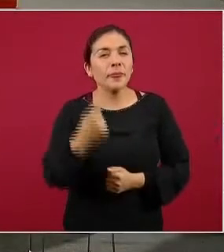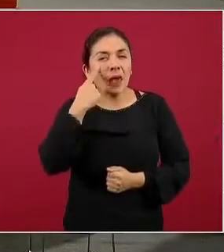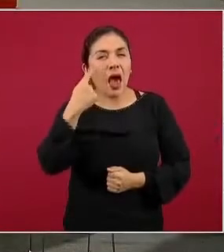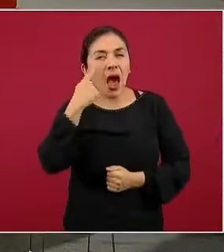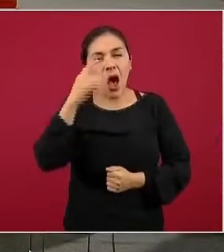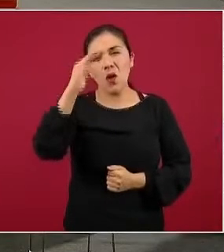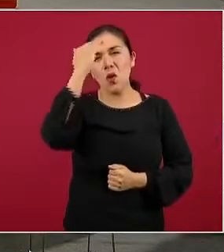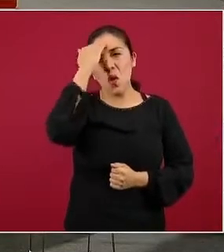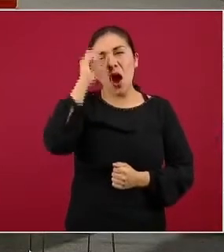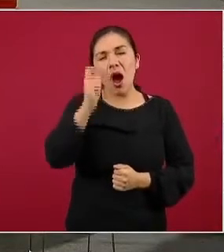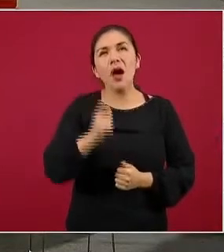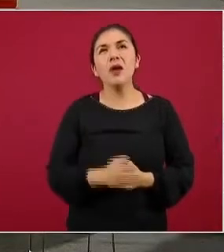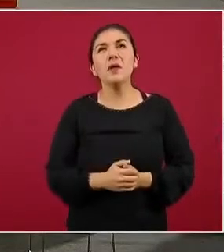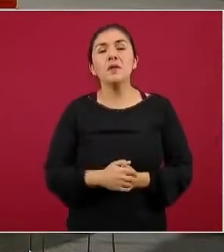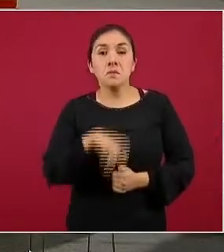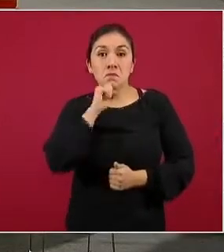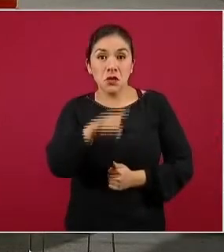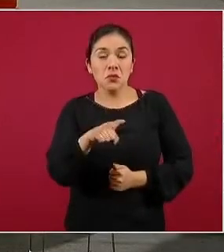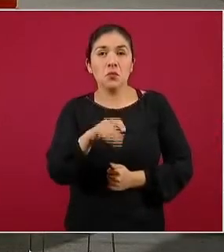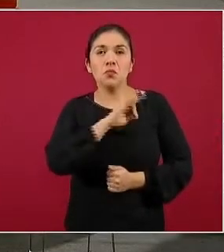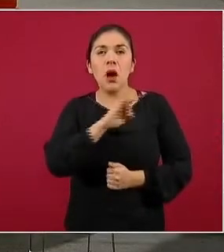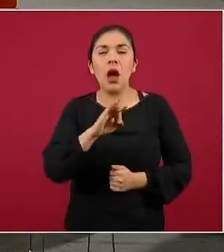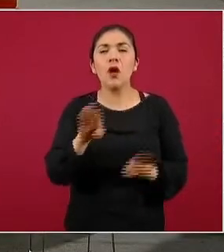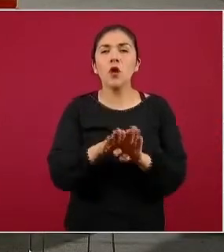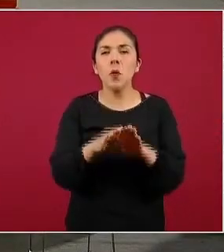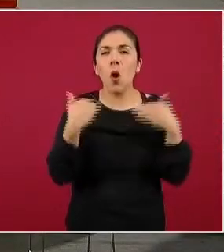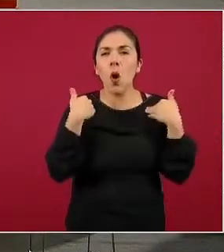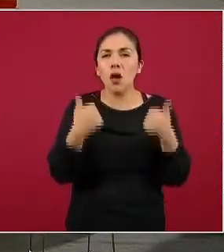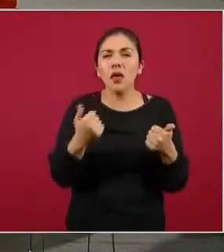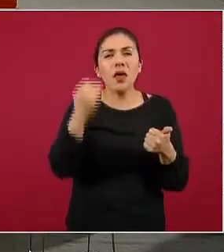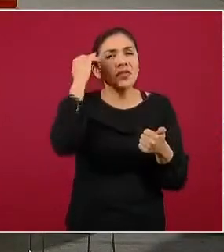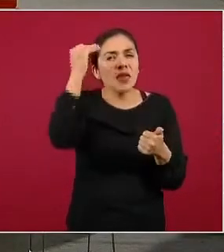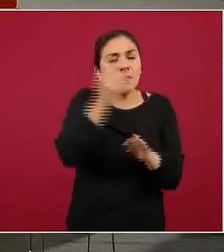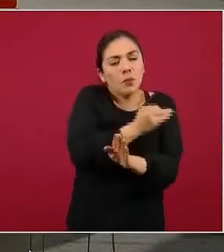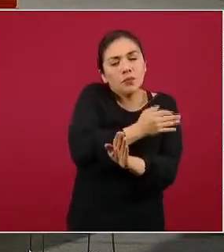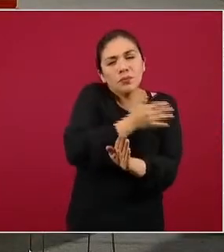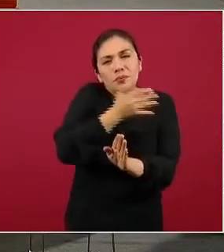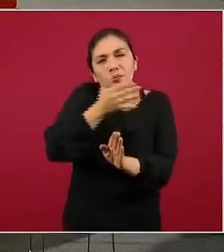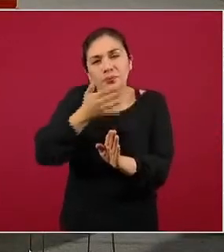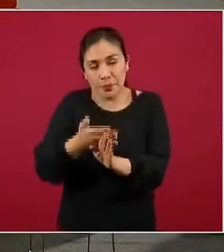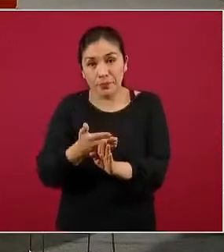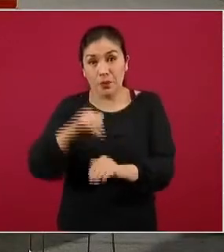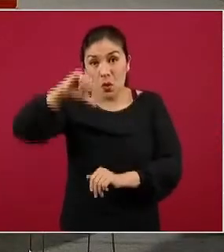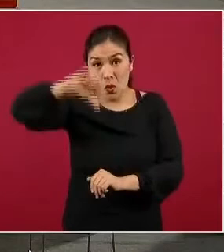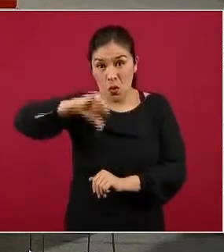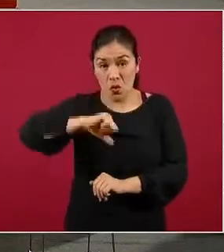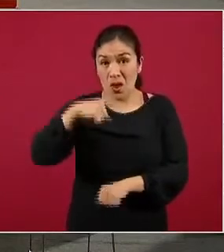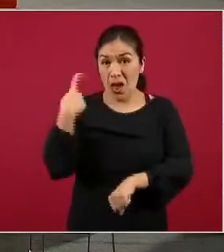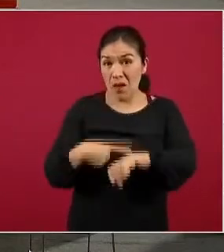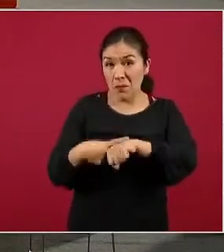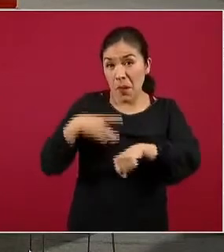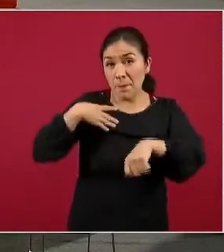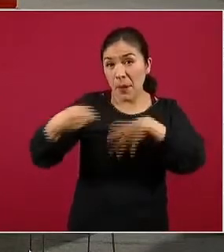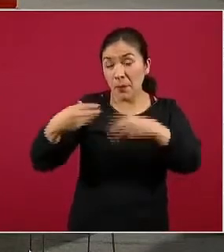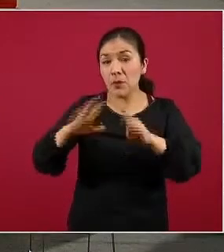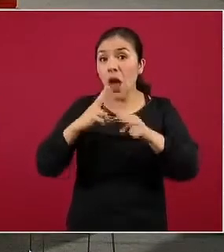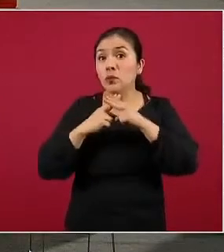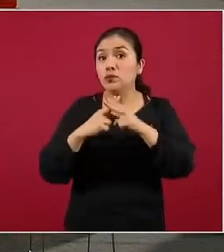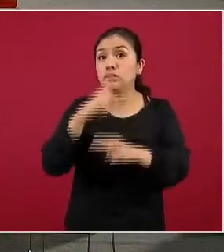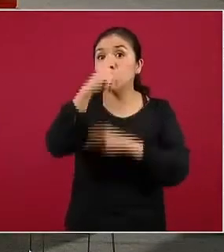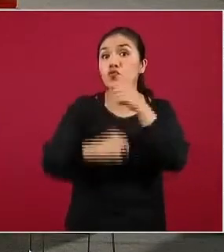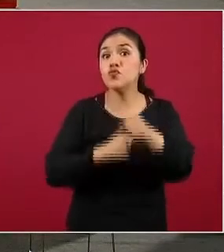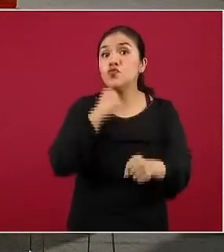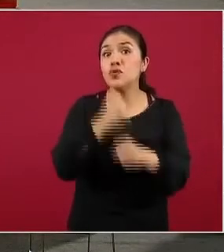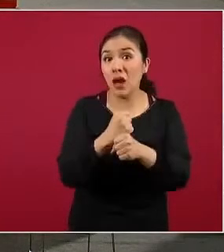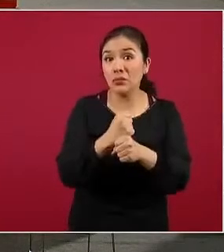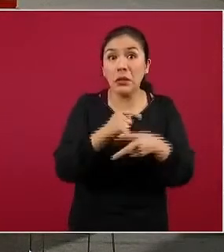conoce es lo que se puede inferir del paso del tiempo. Hoy tenemos una epidemia que ya cumplió un año completo